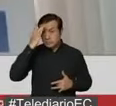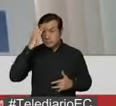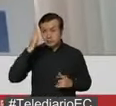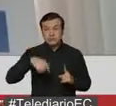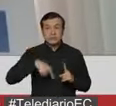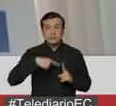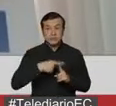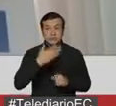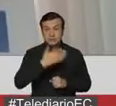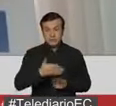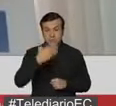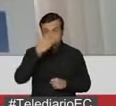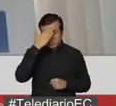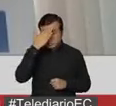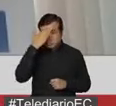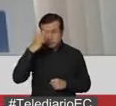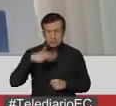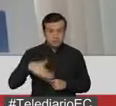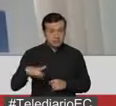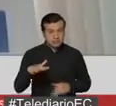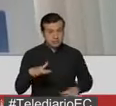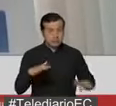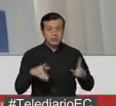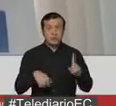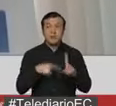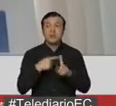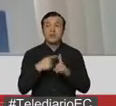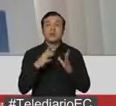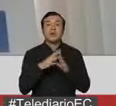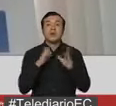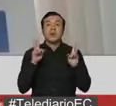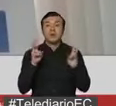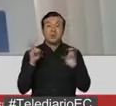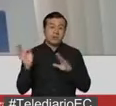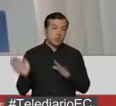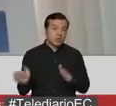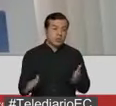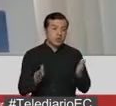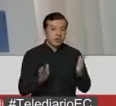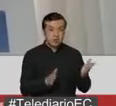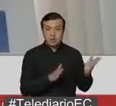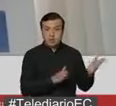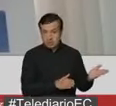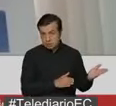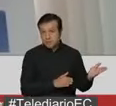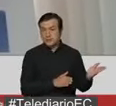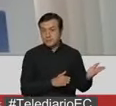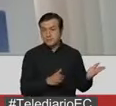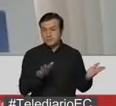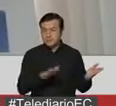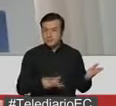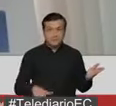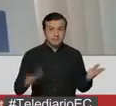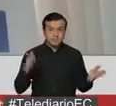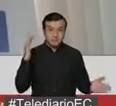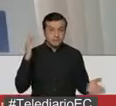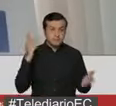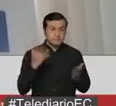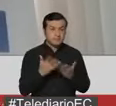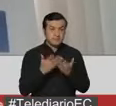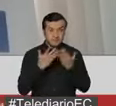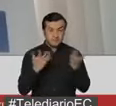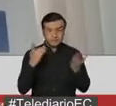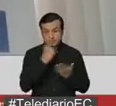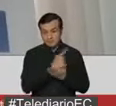de conocimiento público el aumento de las muertes que han ocurrido durante estas últimas